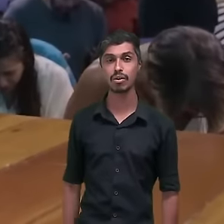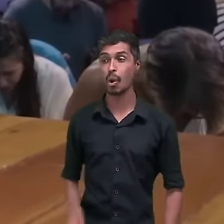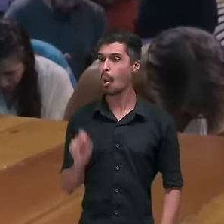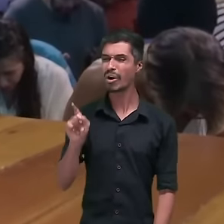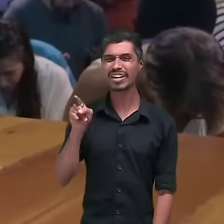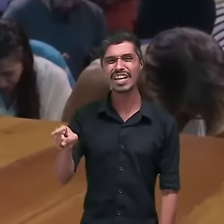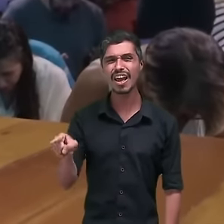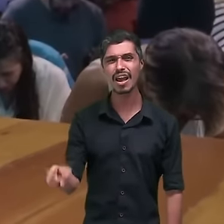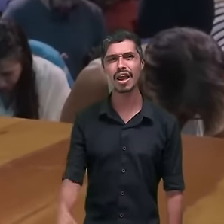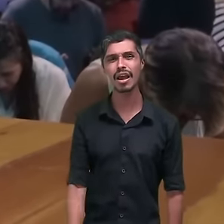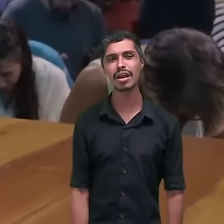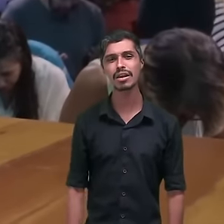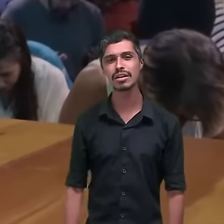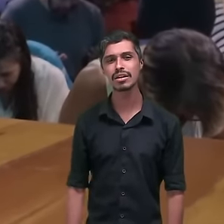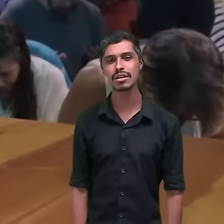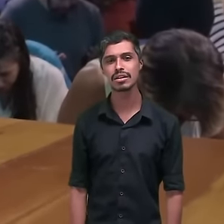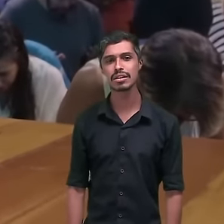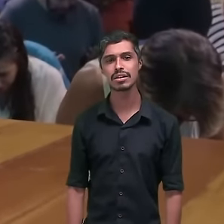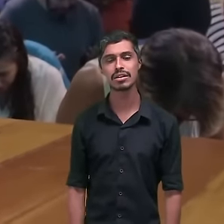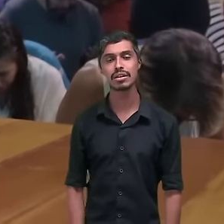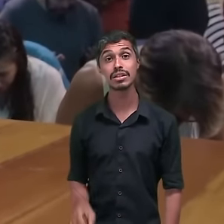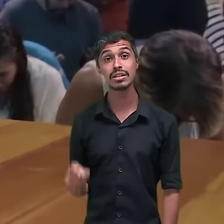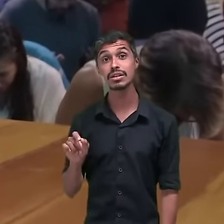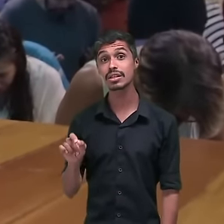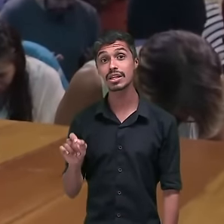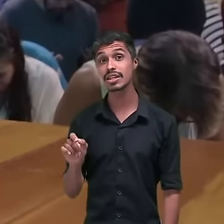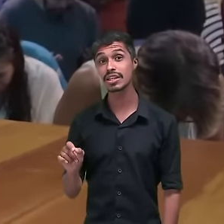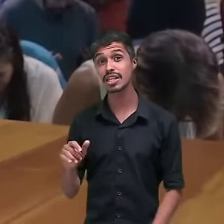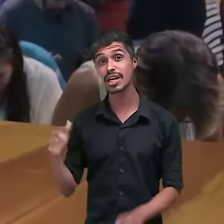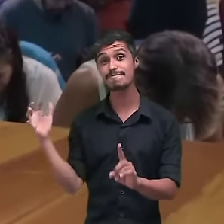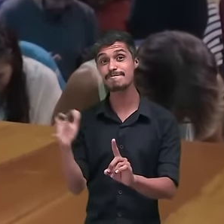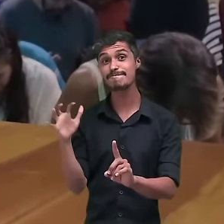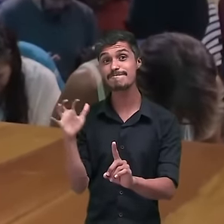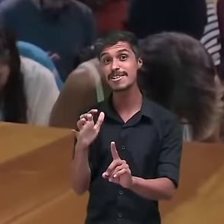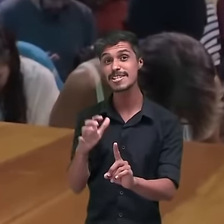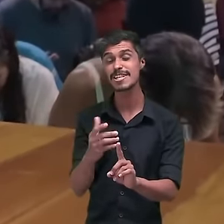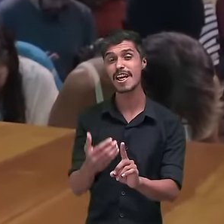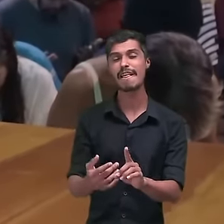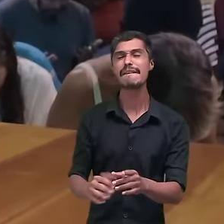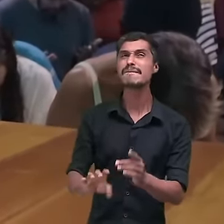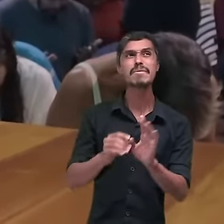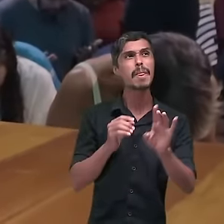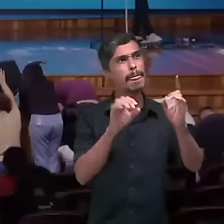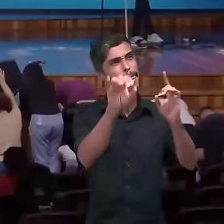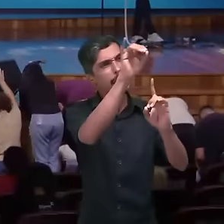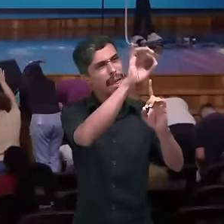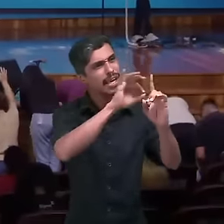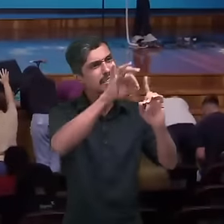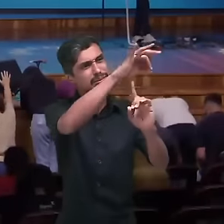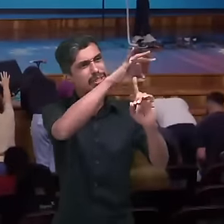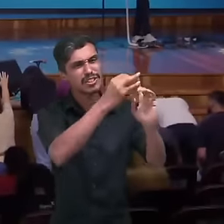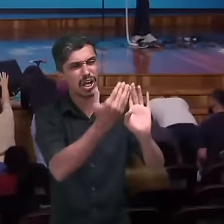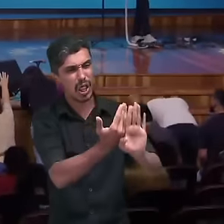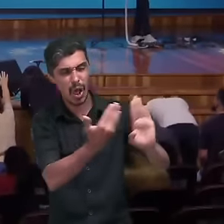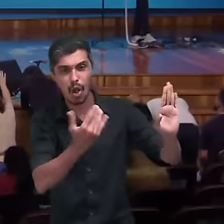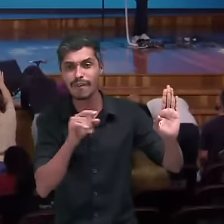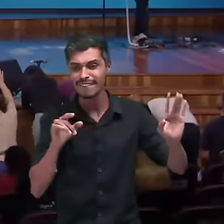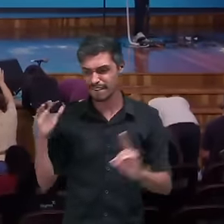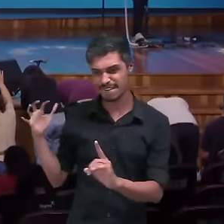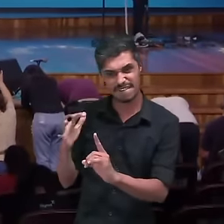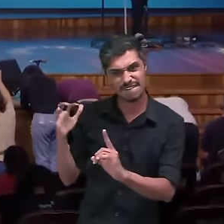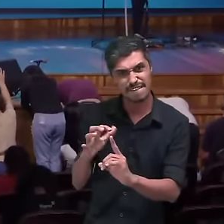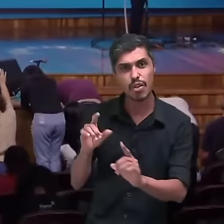¿Qué tan grave y fuerte es aquello que te está afastando de tu verdadera identidad? Los problemas